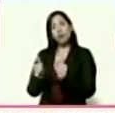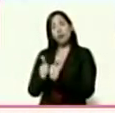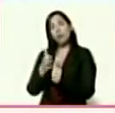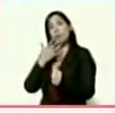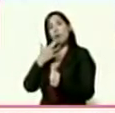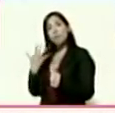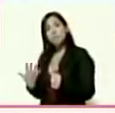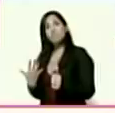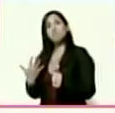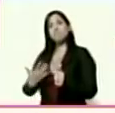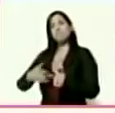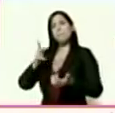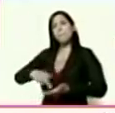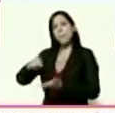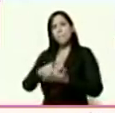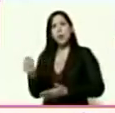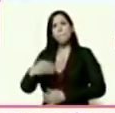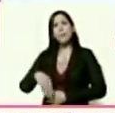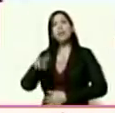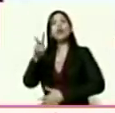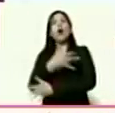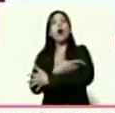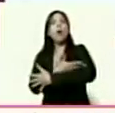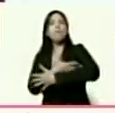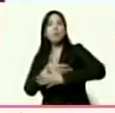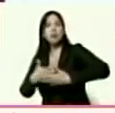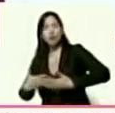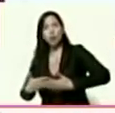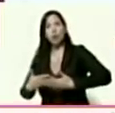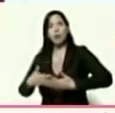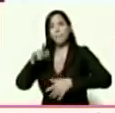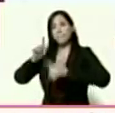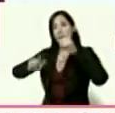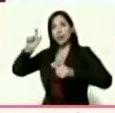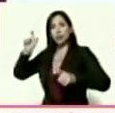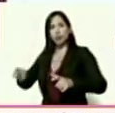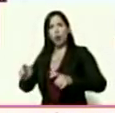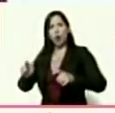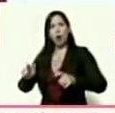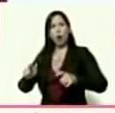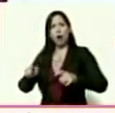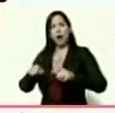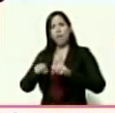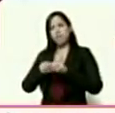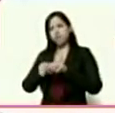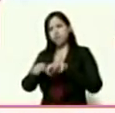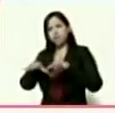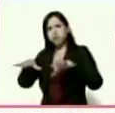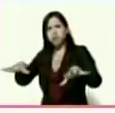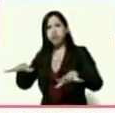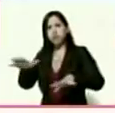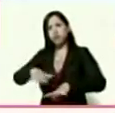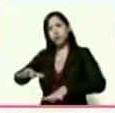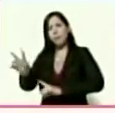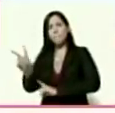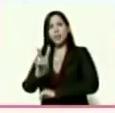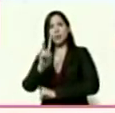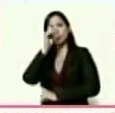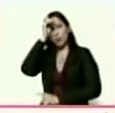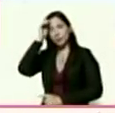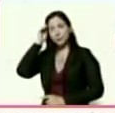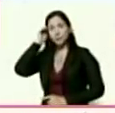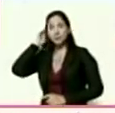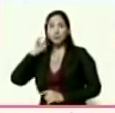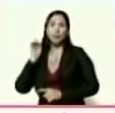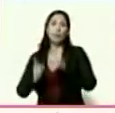con una participación de más de 2 millones de personas distribuidos por todo el territorio nacional.